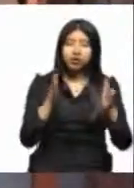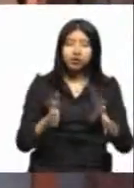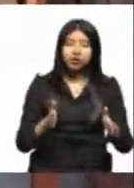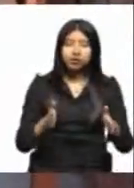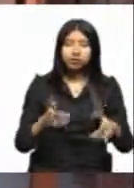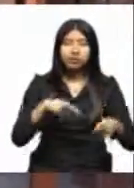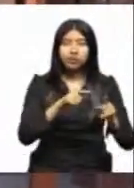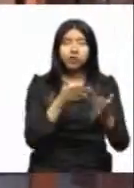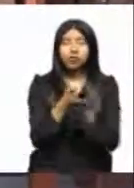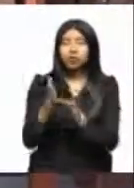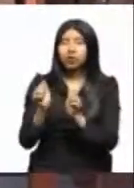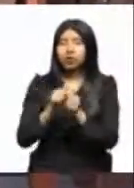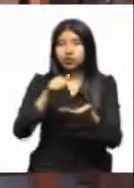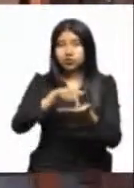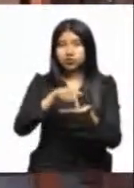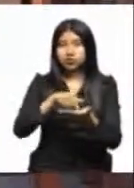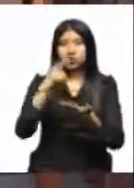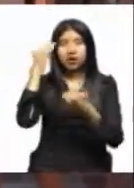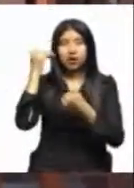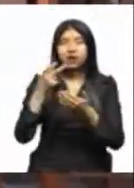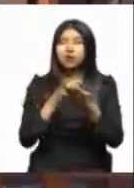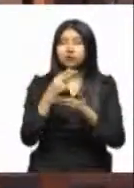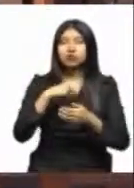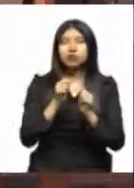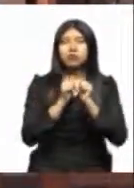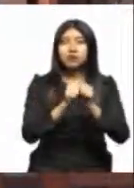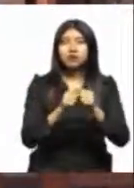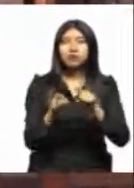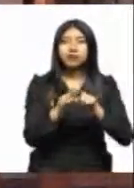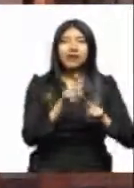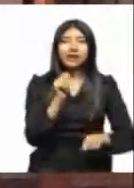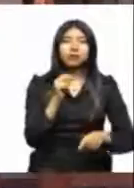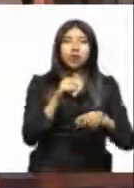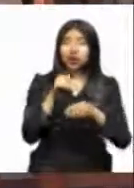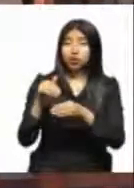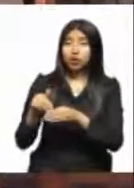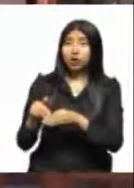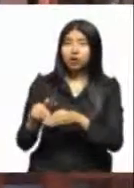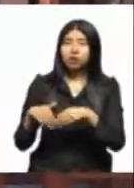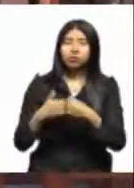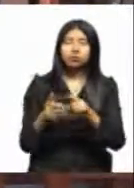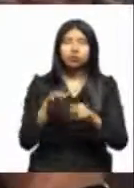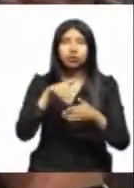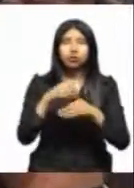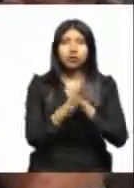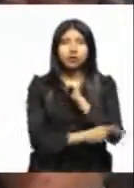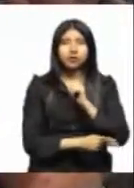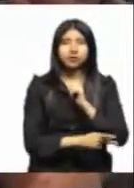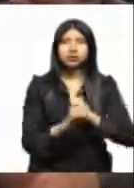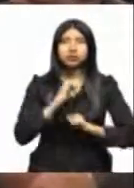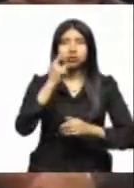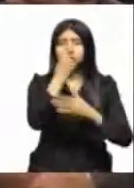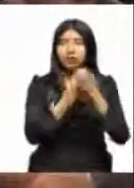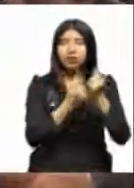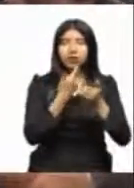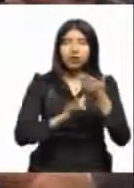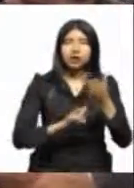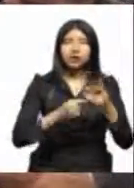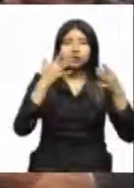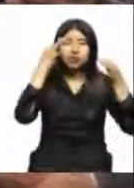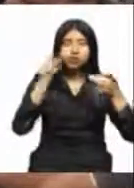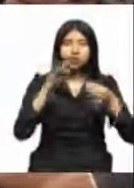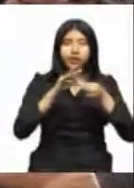democráticos, vamos a cumplir con esto y ojalá realmente nos acompañe tanto el Tribunal Electoral como todo el país. Yo confío en que la